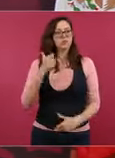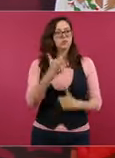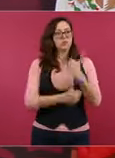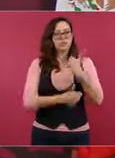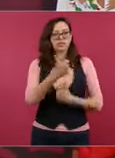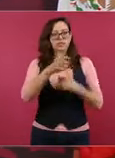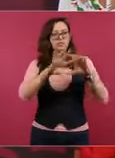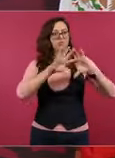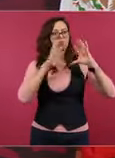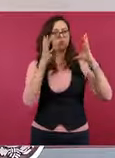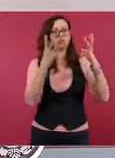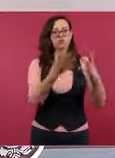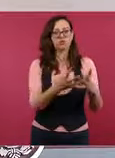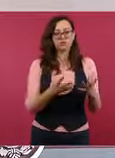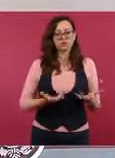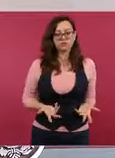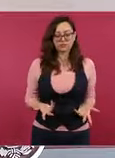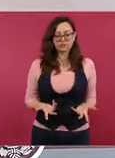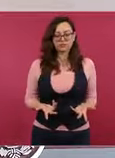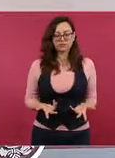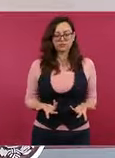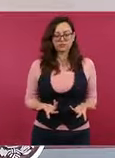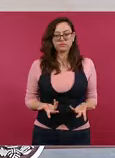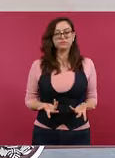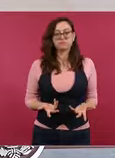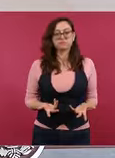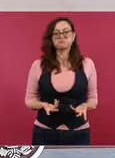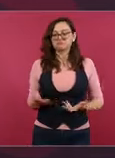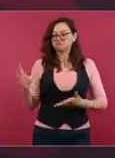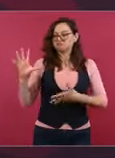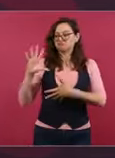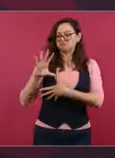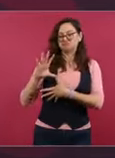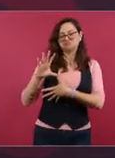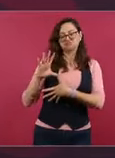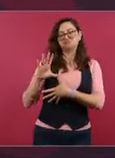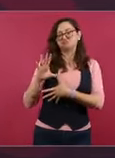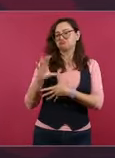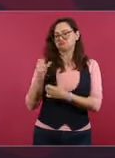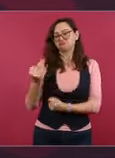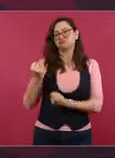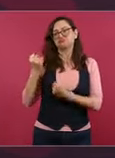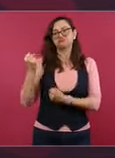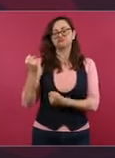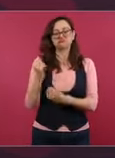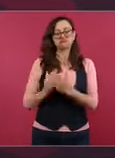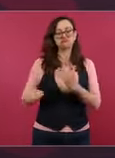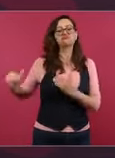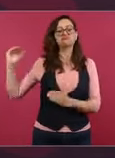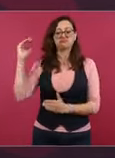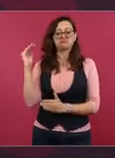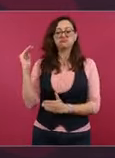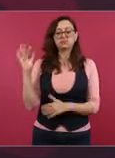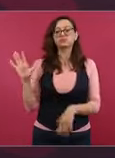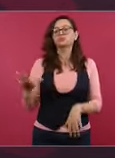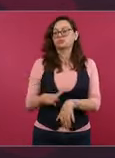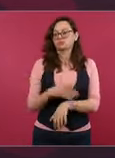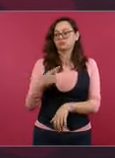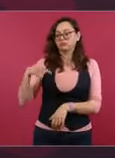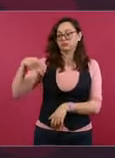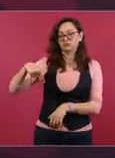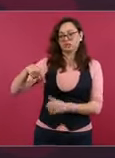naciones, continente más fuerte del mundo, por los recursos